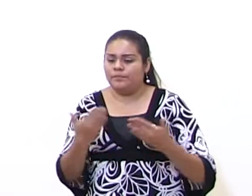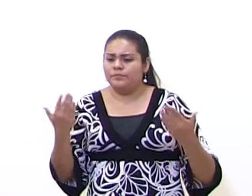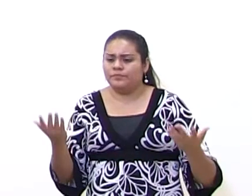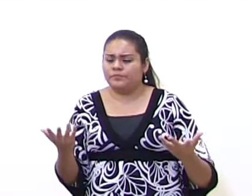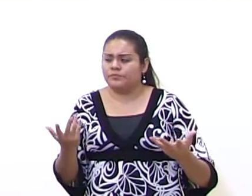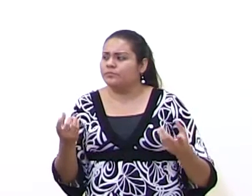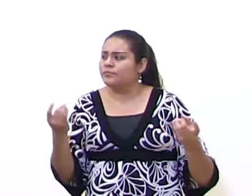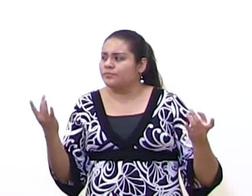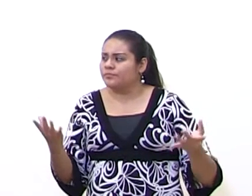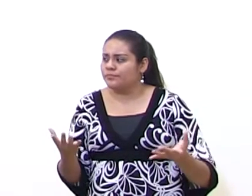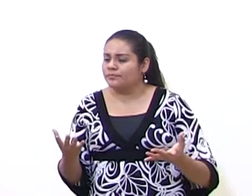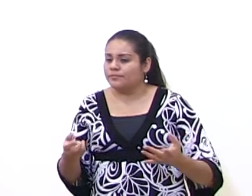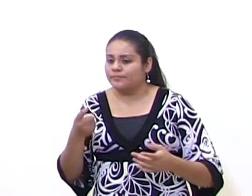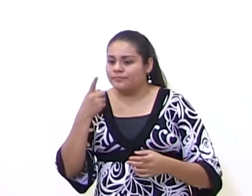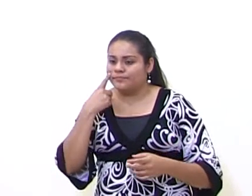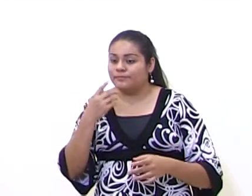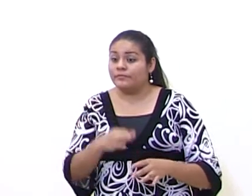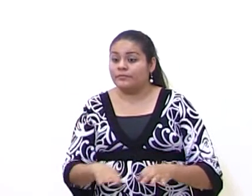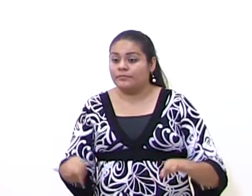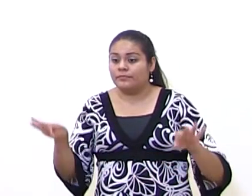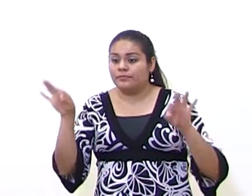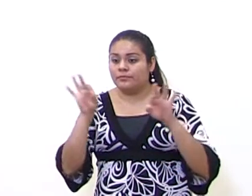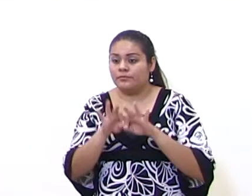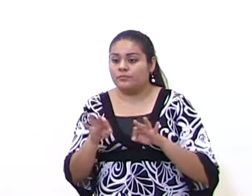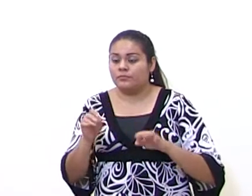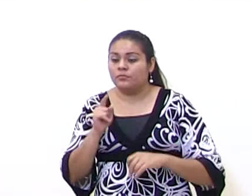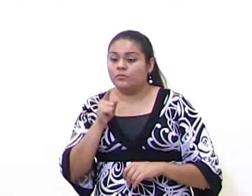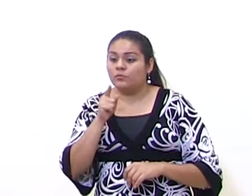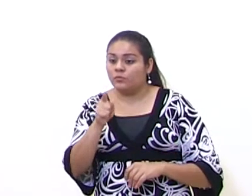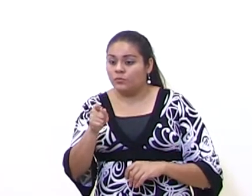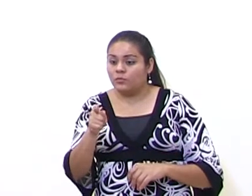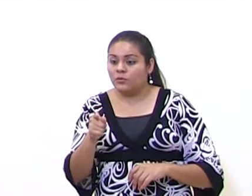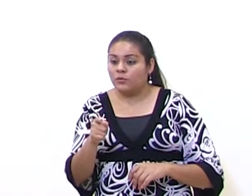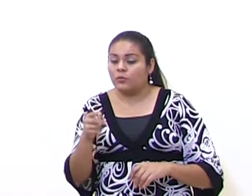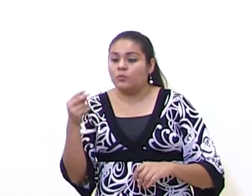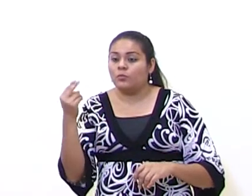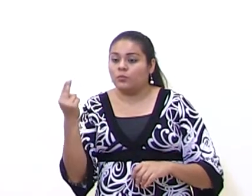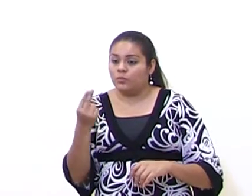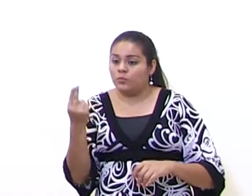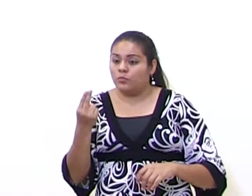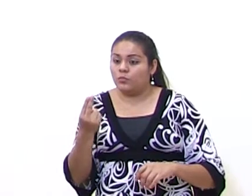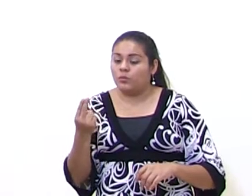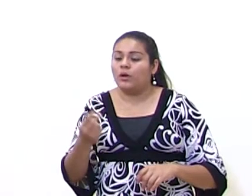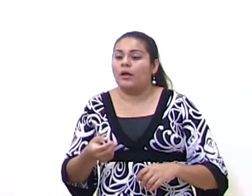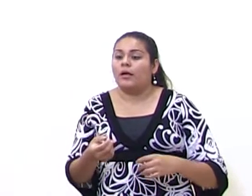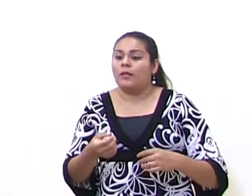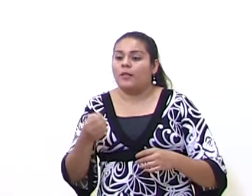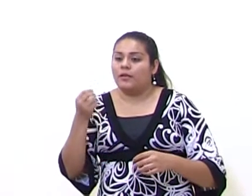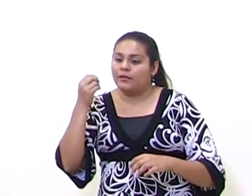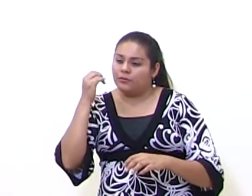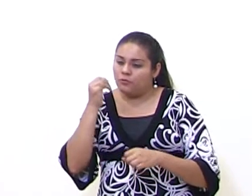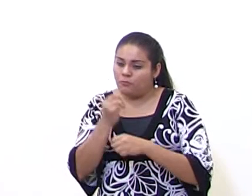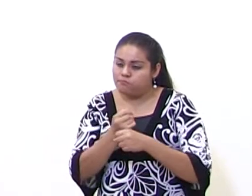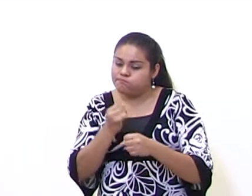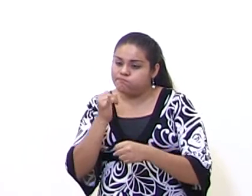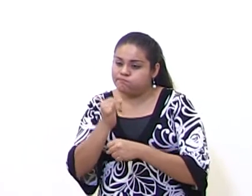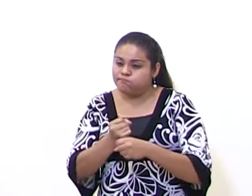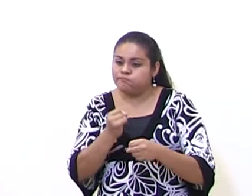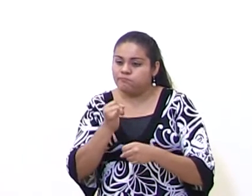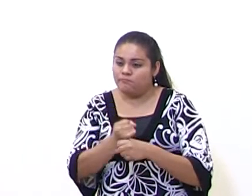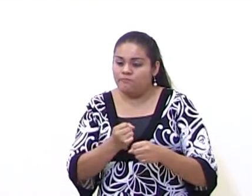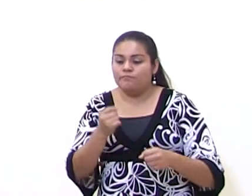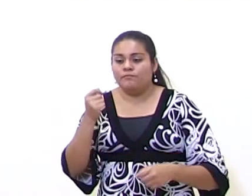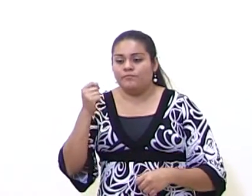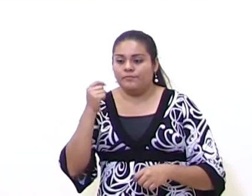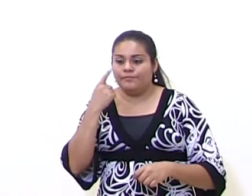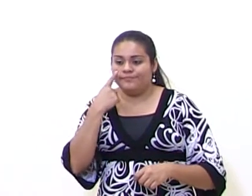Así también es importante que para poder entrar sobre este tema, ya te decía, vamos a